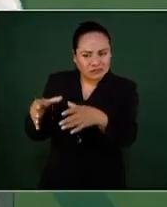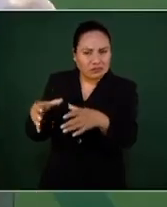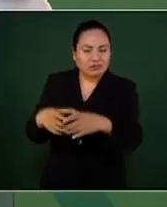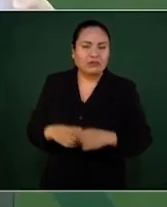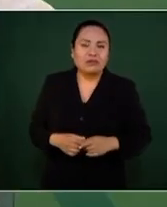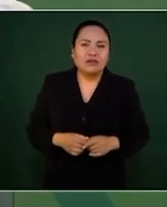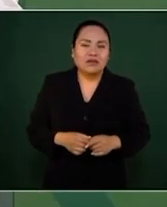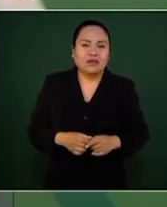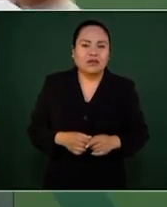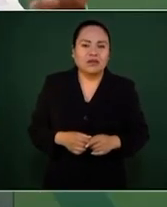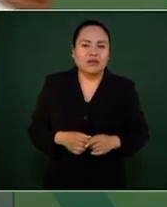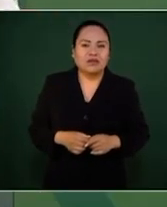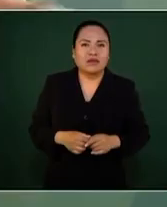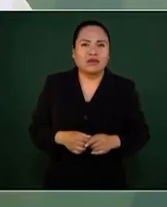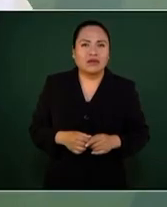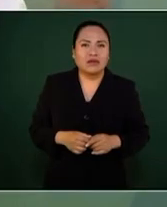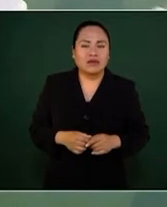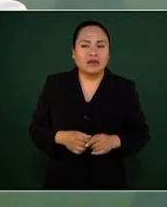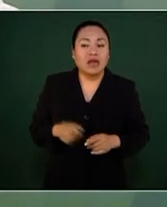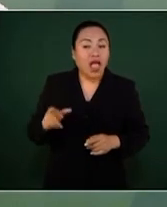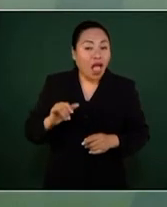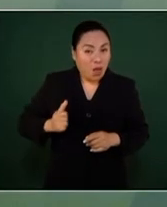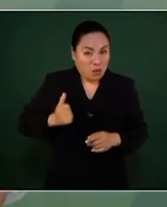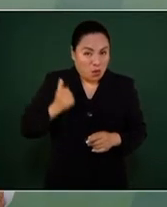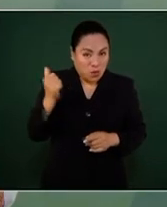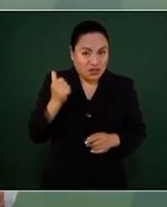No van a sacar absolutamente nada,